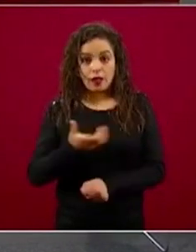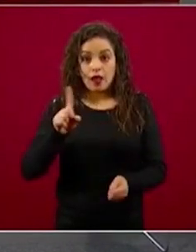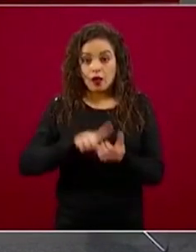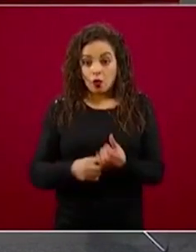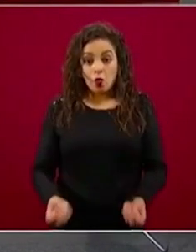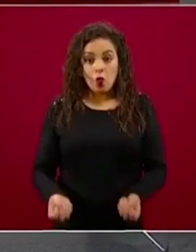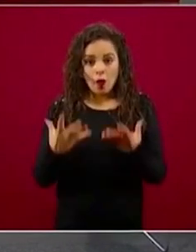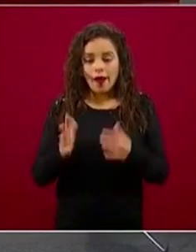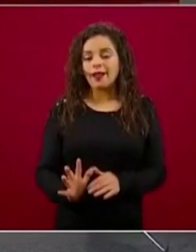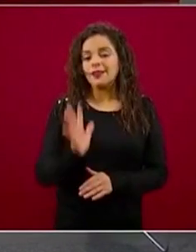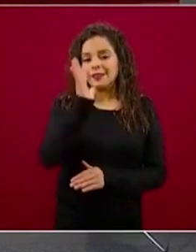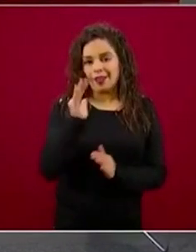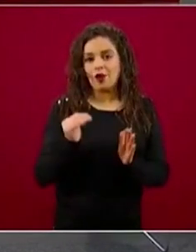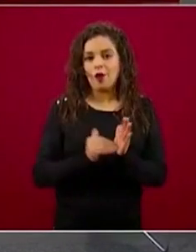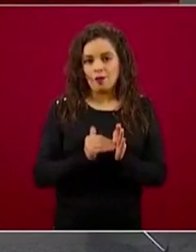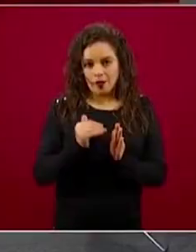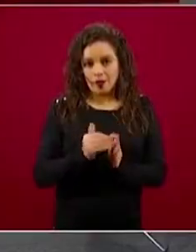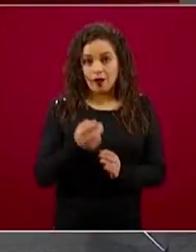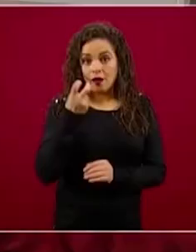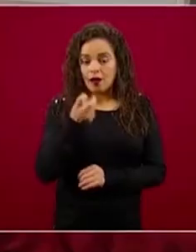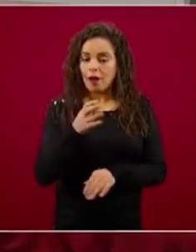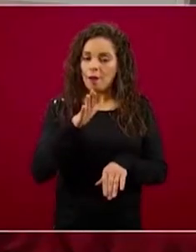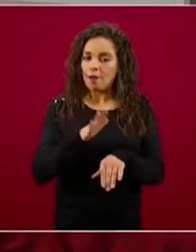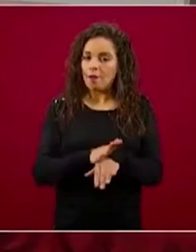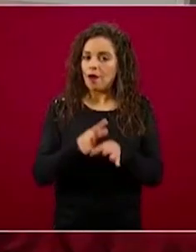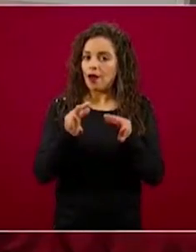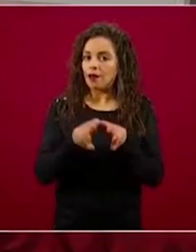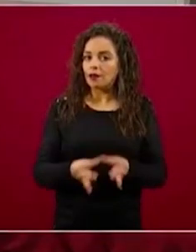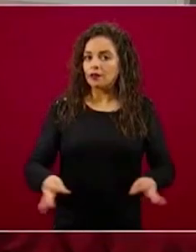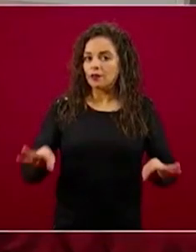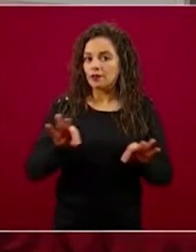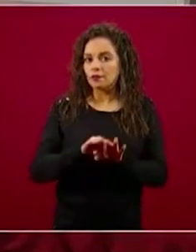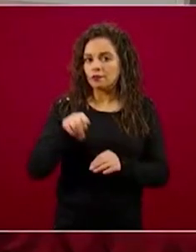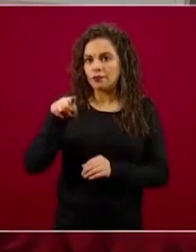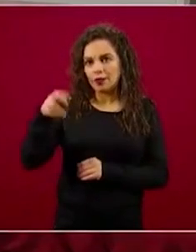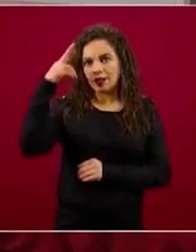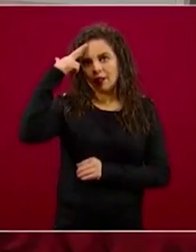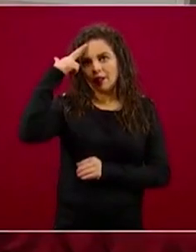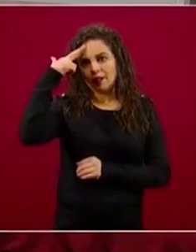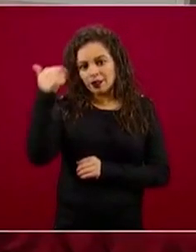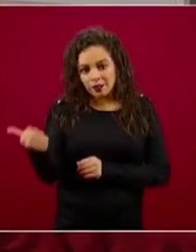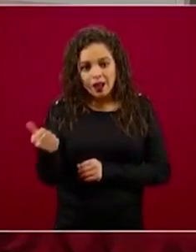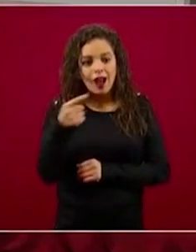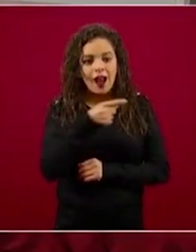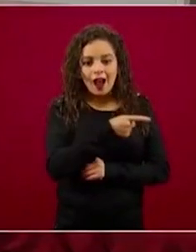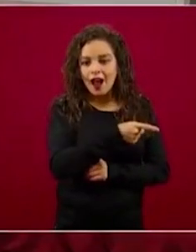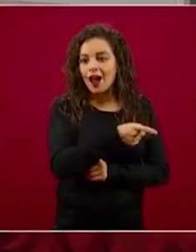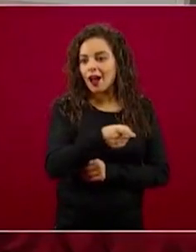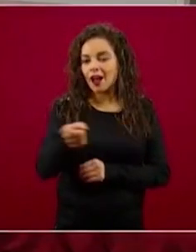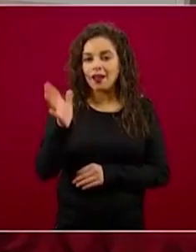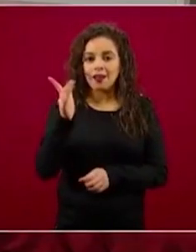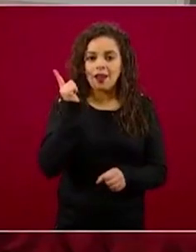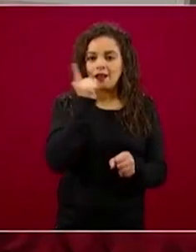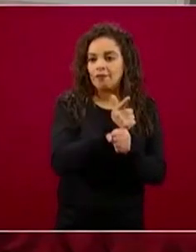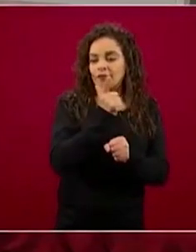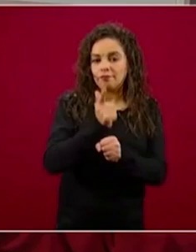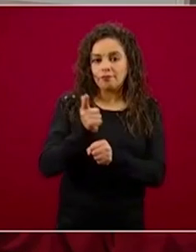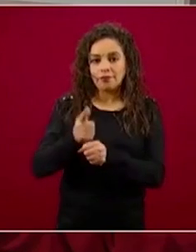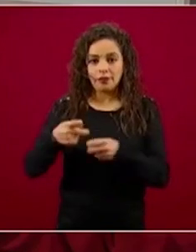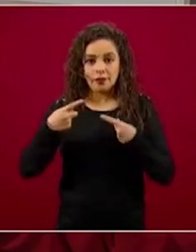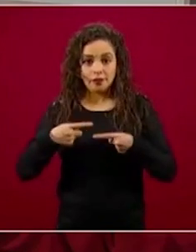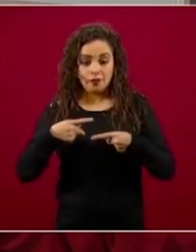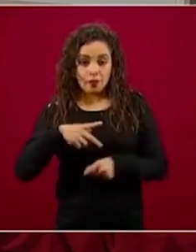eso esa fue una de las razones más importantes, de que ya teníamos identificado a personas con